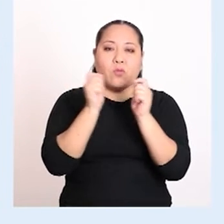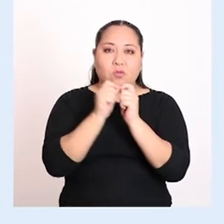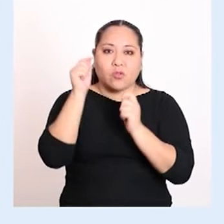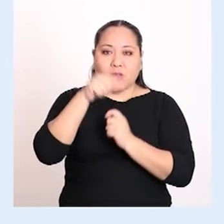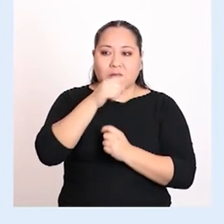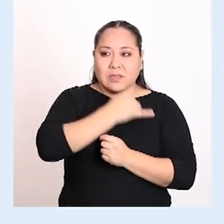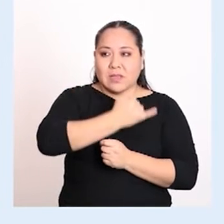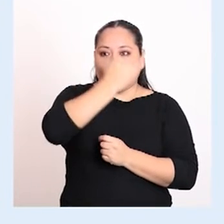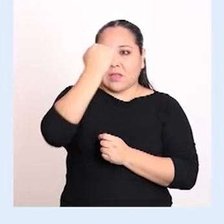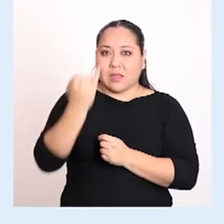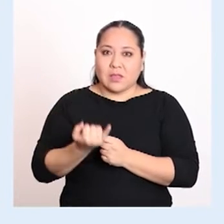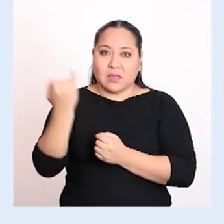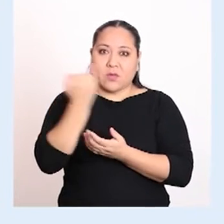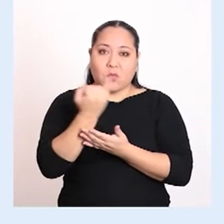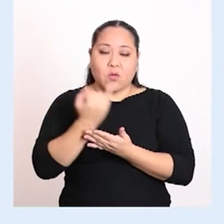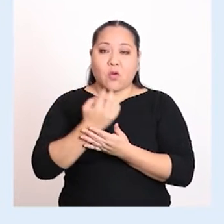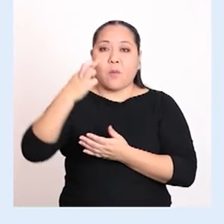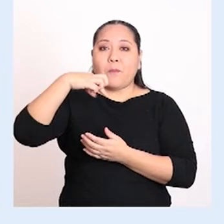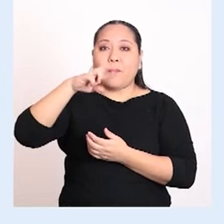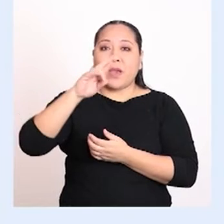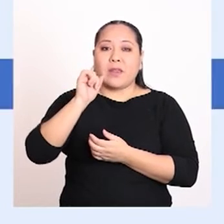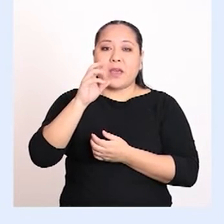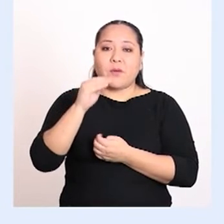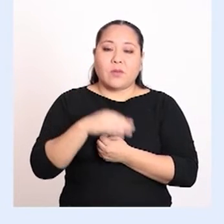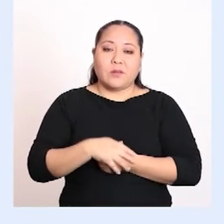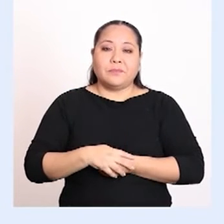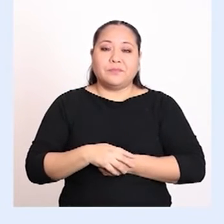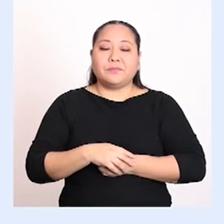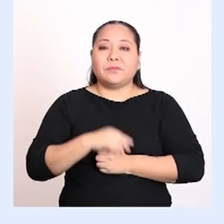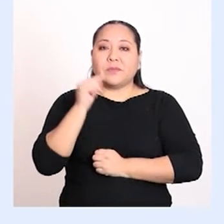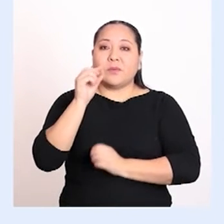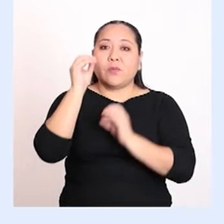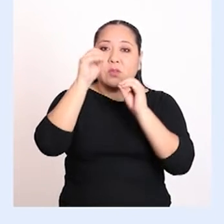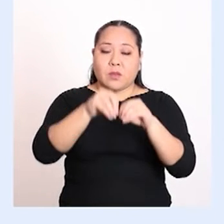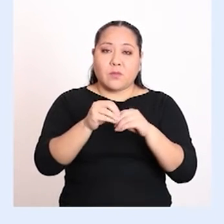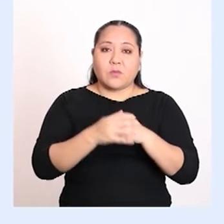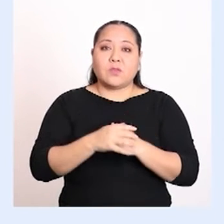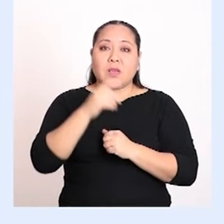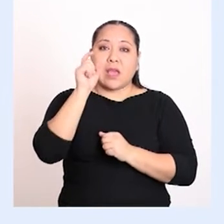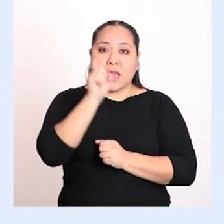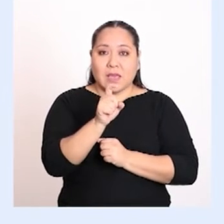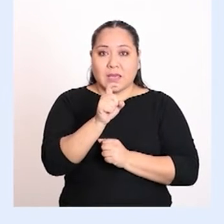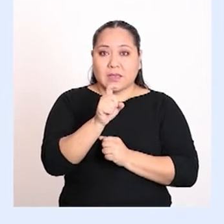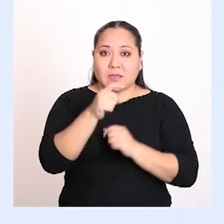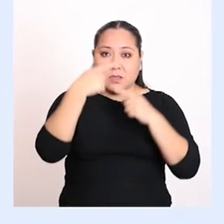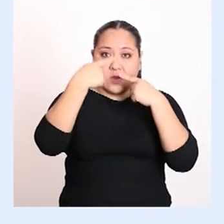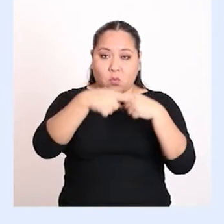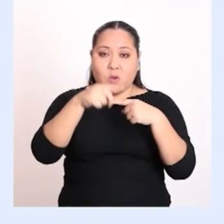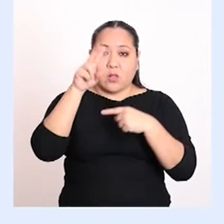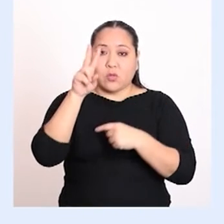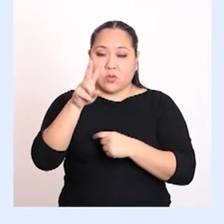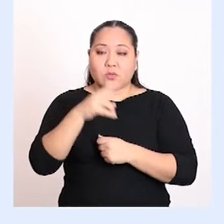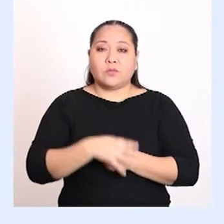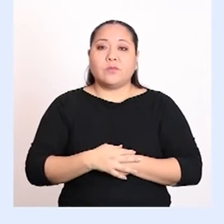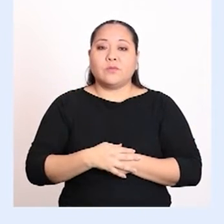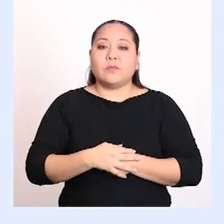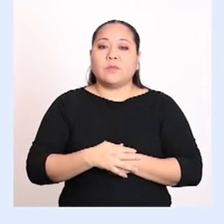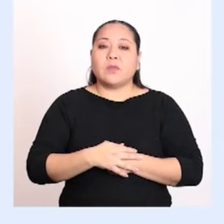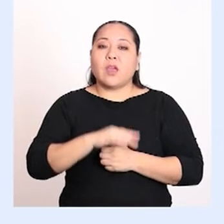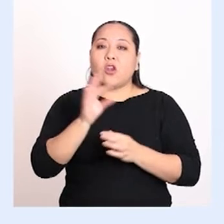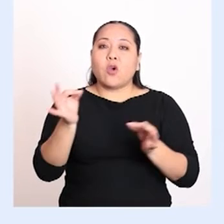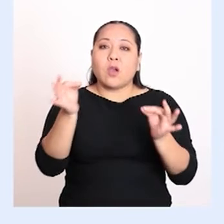la parábola y su punto simétrico. Si asignamos a x el valor de 2 y